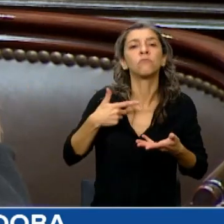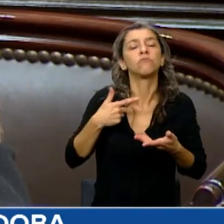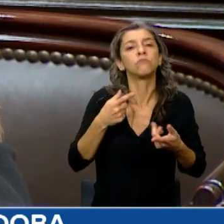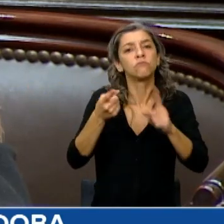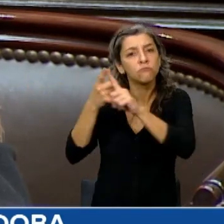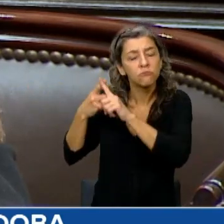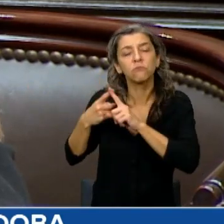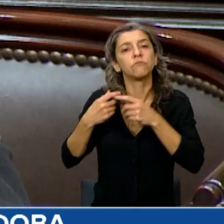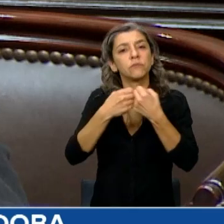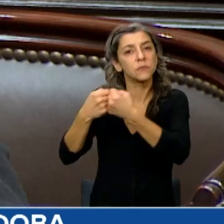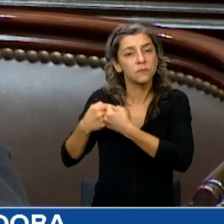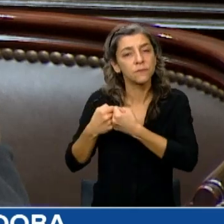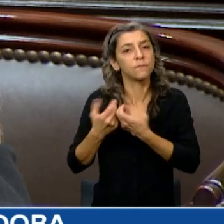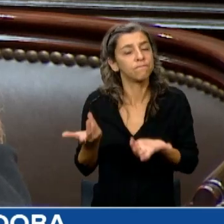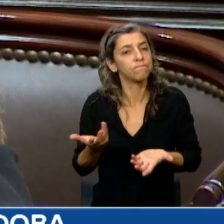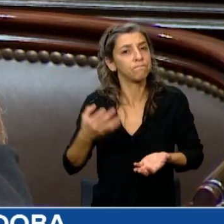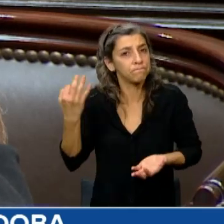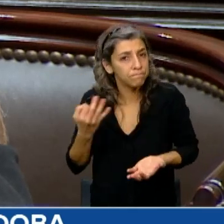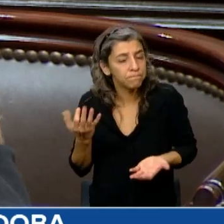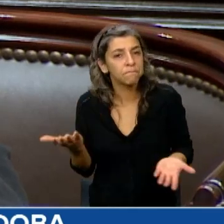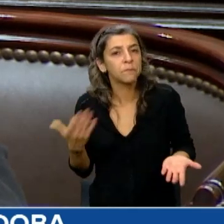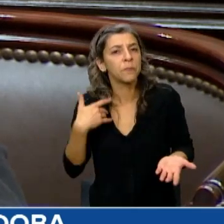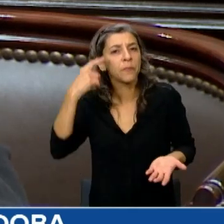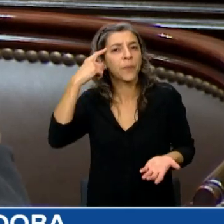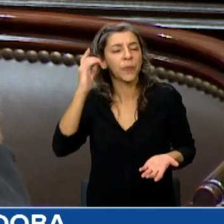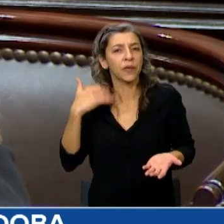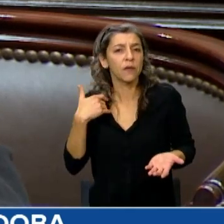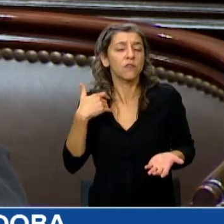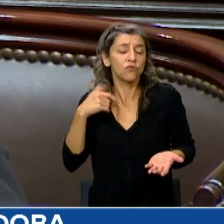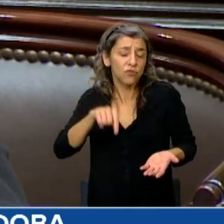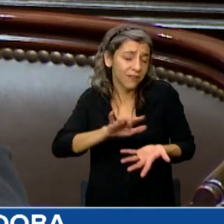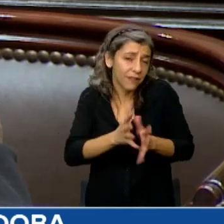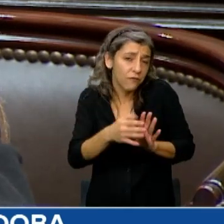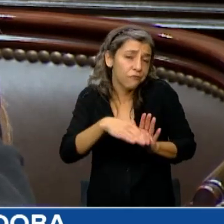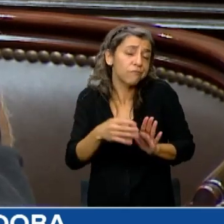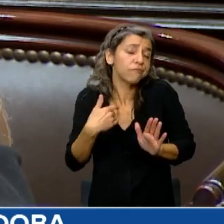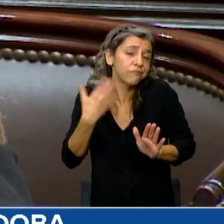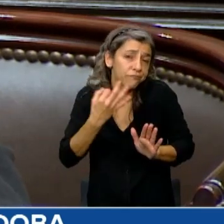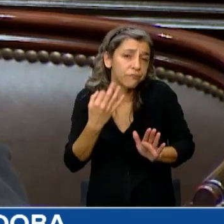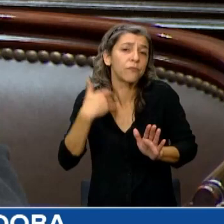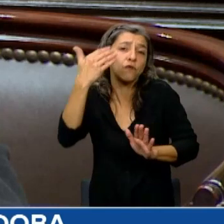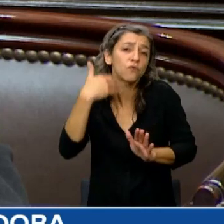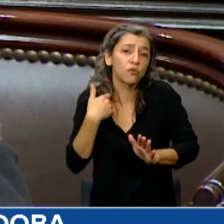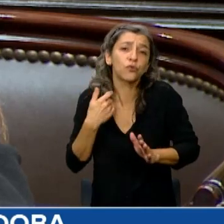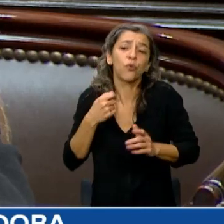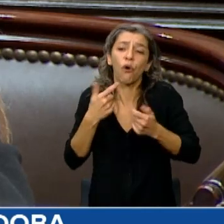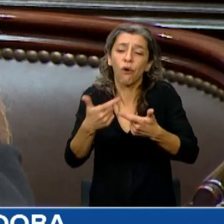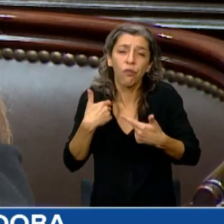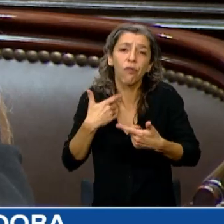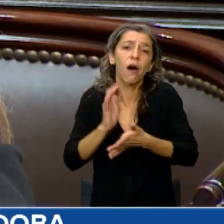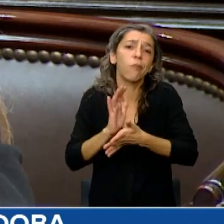tanto, consideramos que es una buena manera de incentivar la inversión, de estimular el